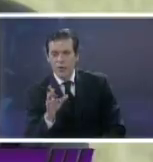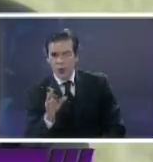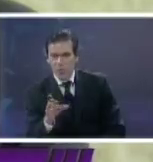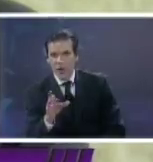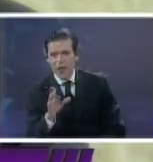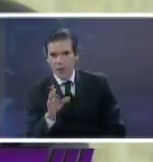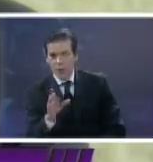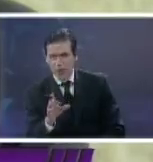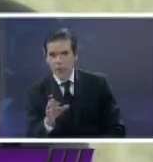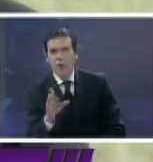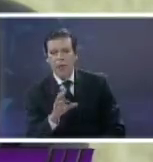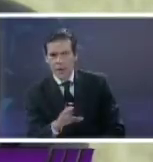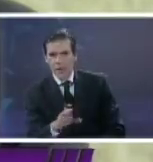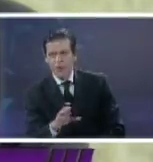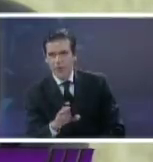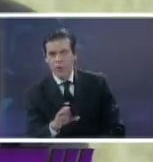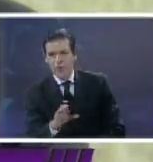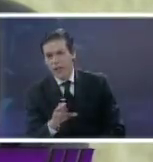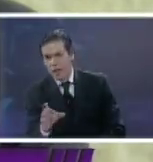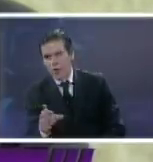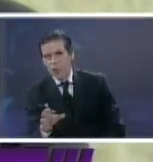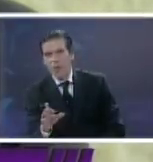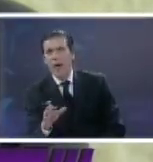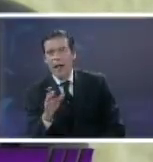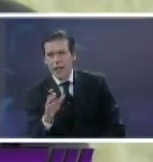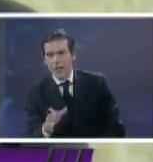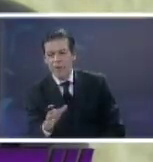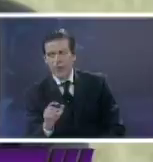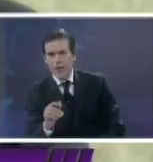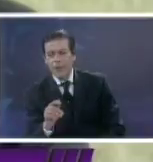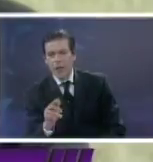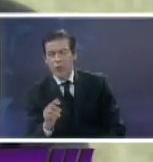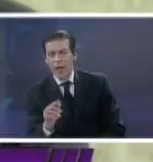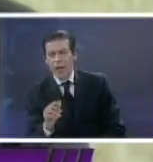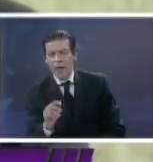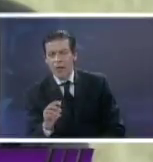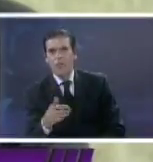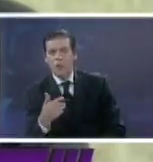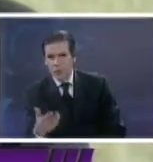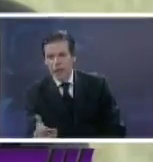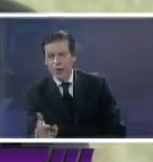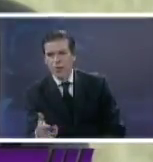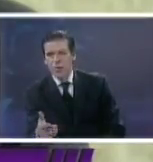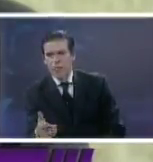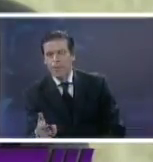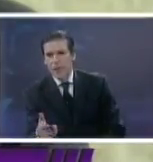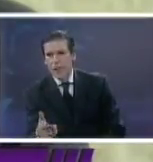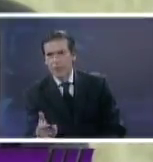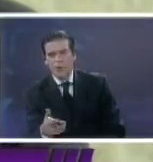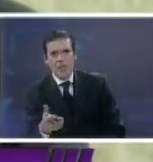la estructura del Ejecutivo en el aspecto de la nómina, ahí sí va a haber una, digamos, una